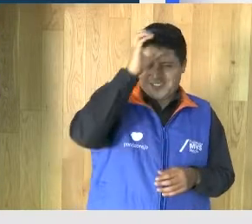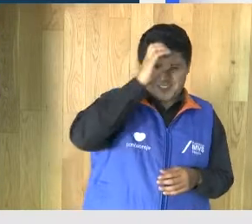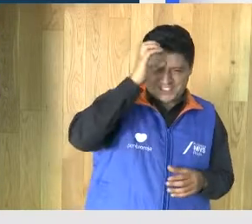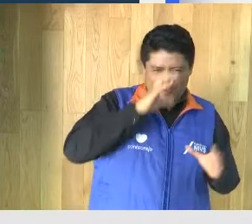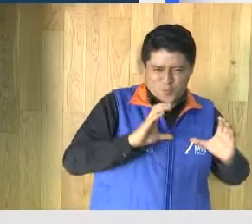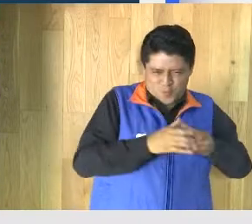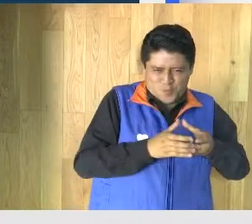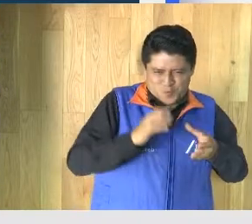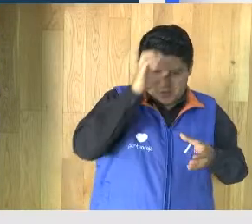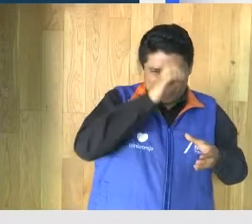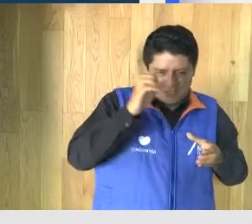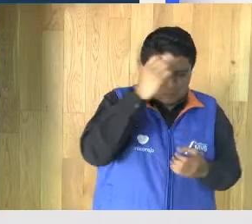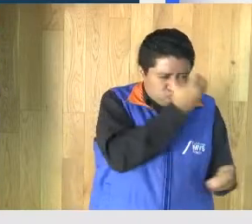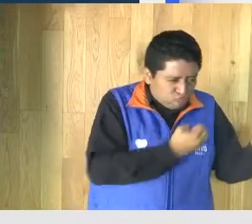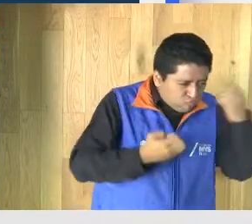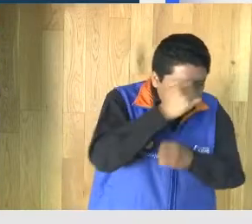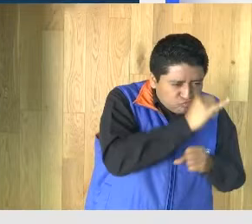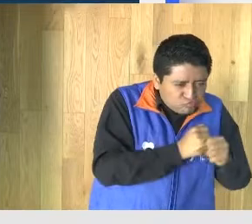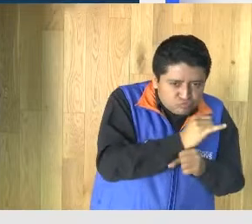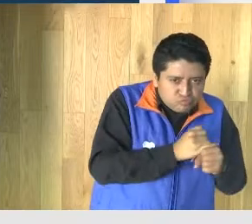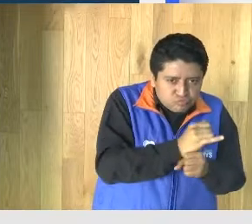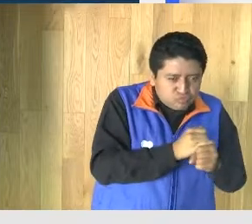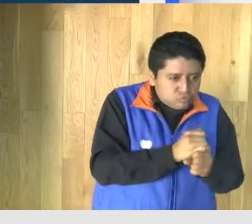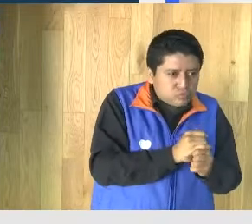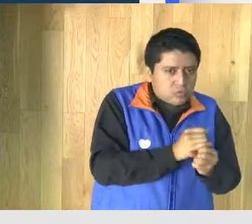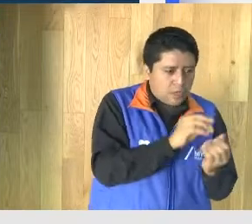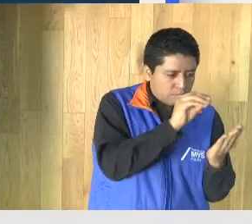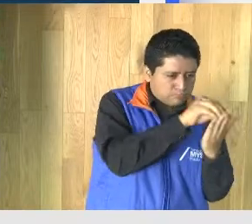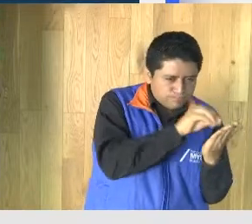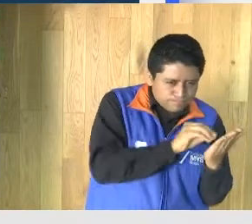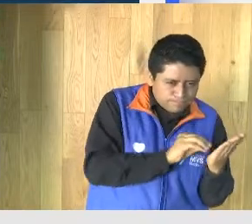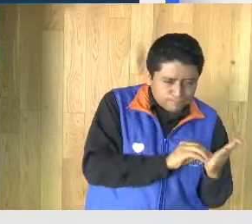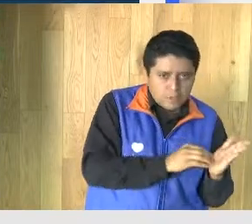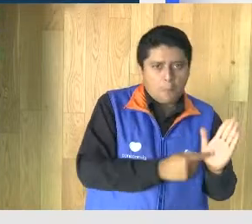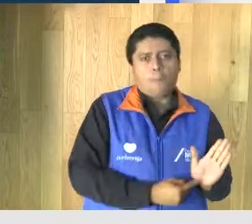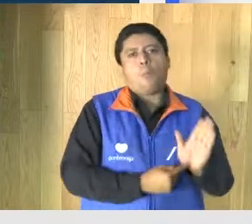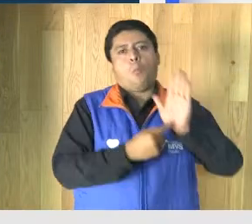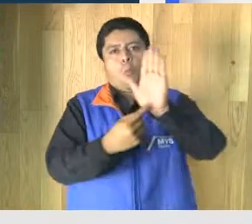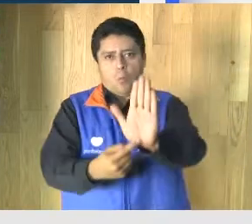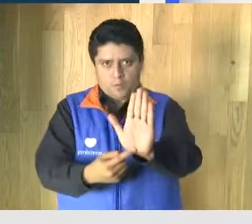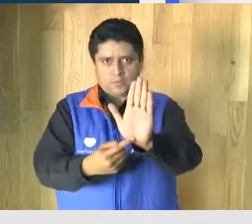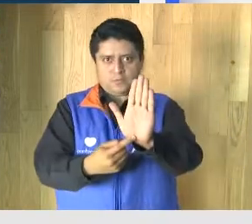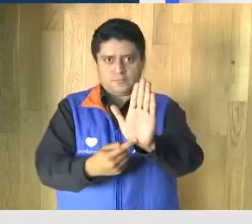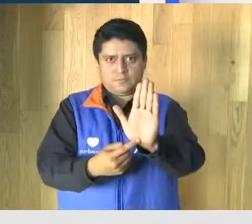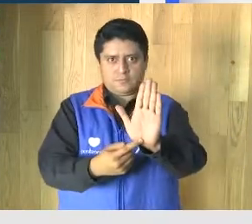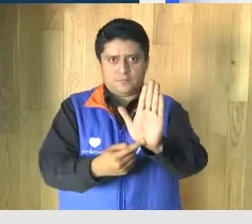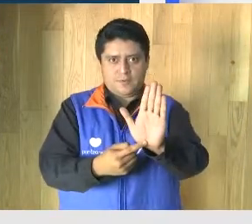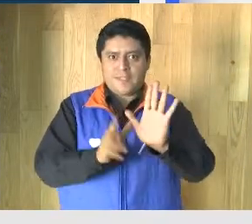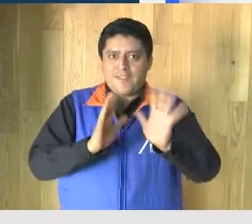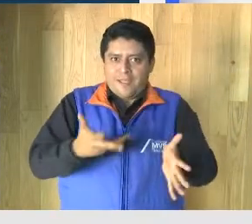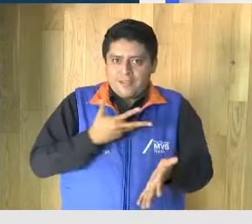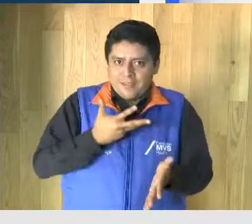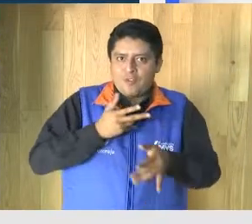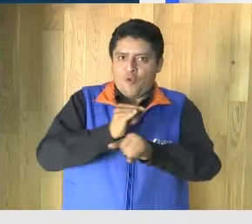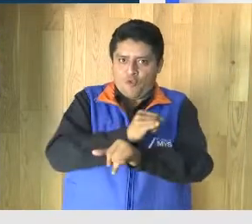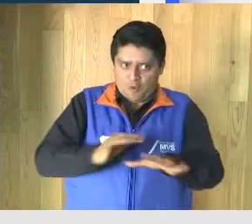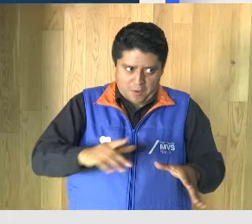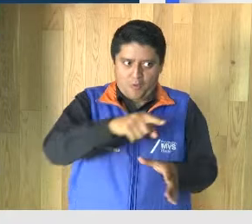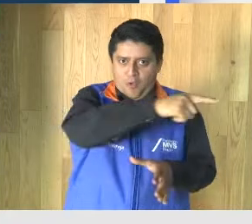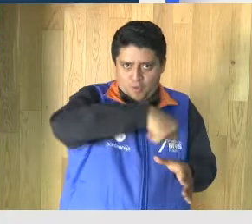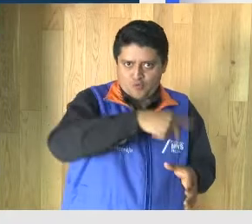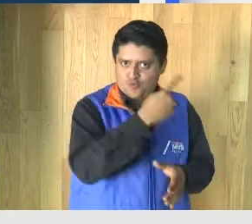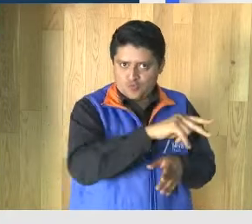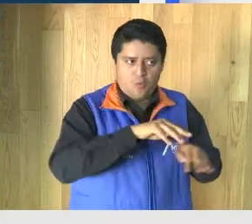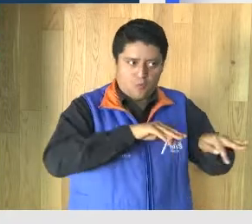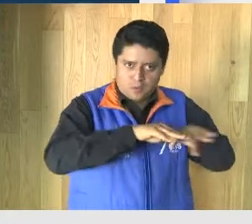puesto esto porque estos datos, ¿no?, que vienen del contexto científico, pero también toda la información vinculada